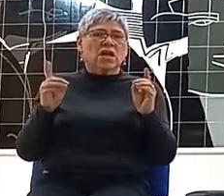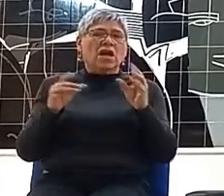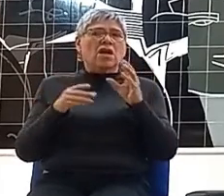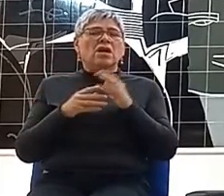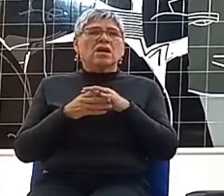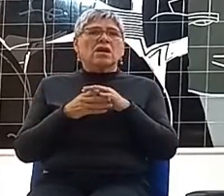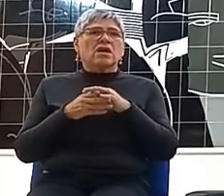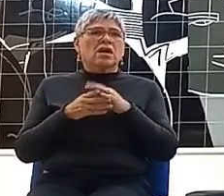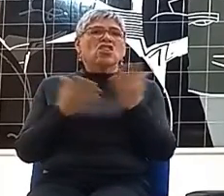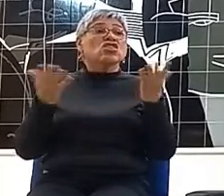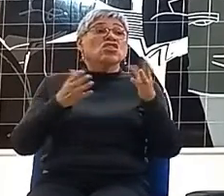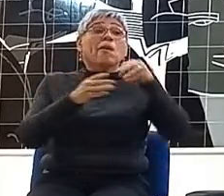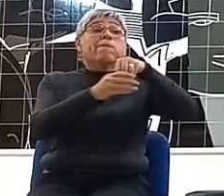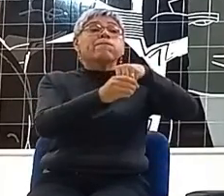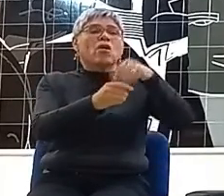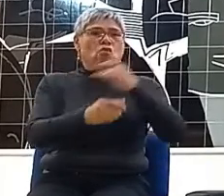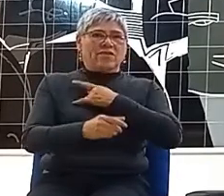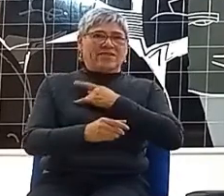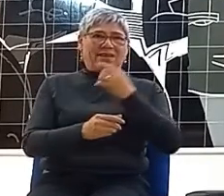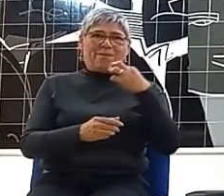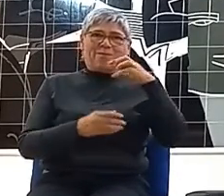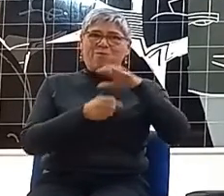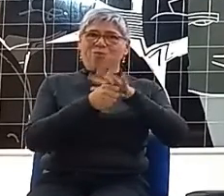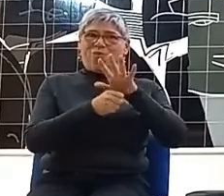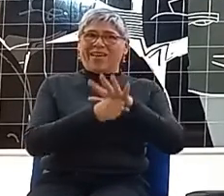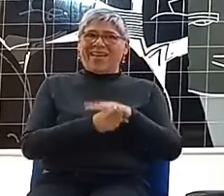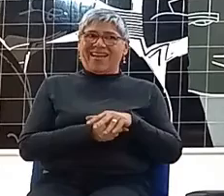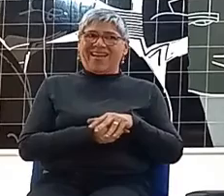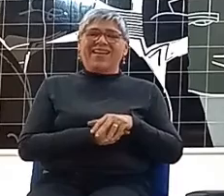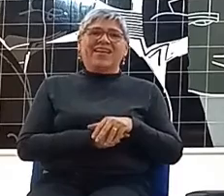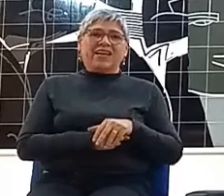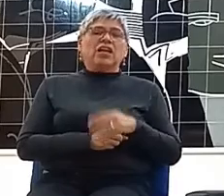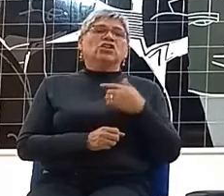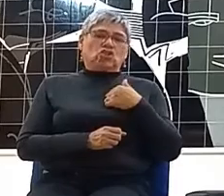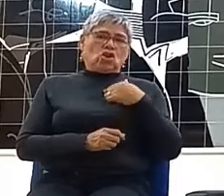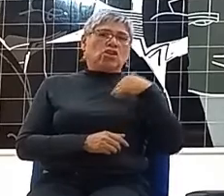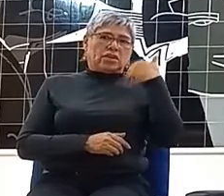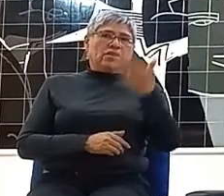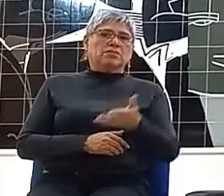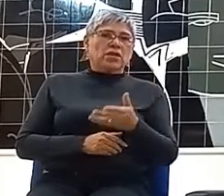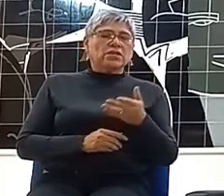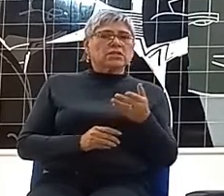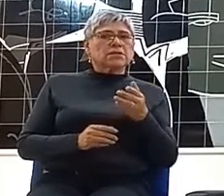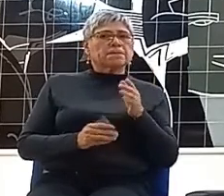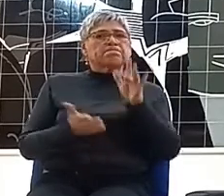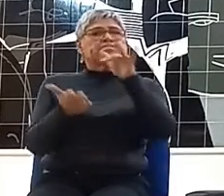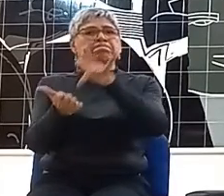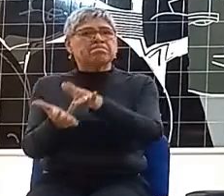una universidad pública. Luego tuve la oportunidad de hacer parte de